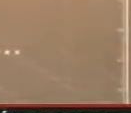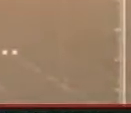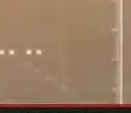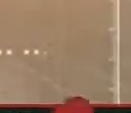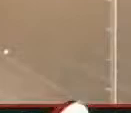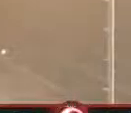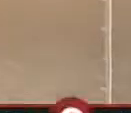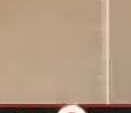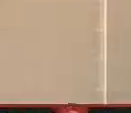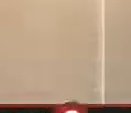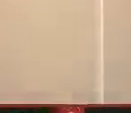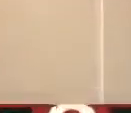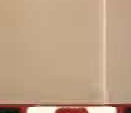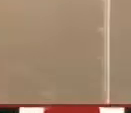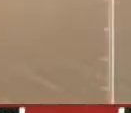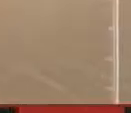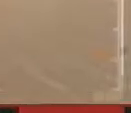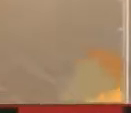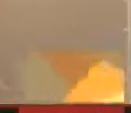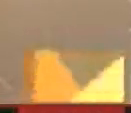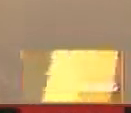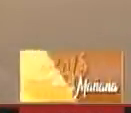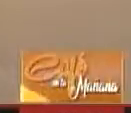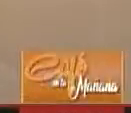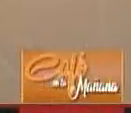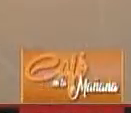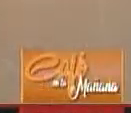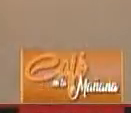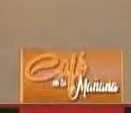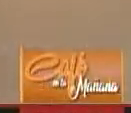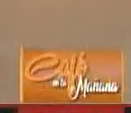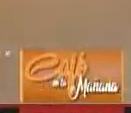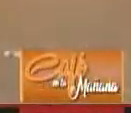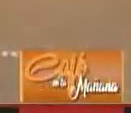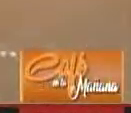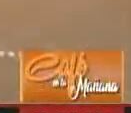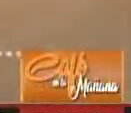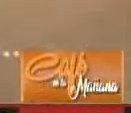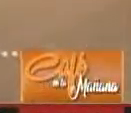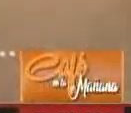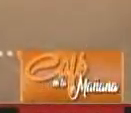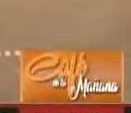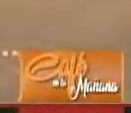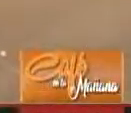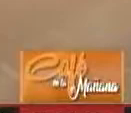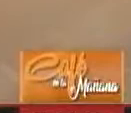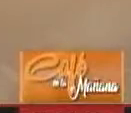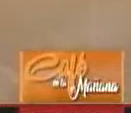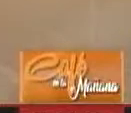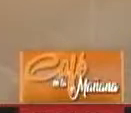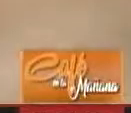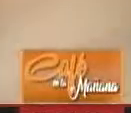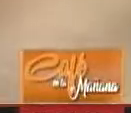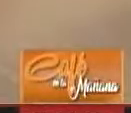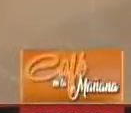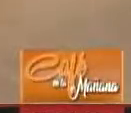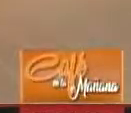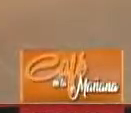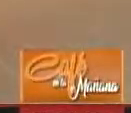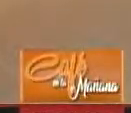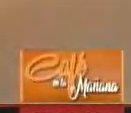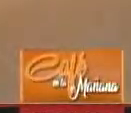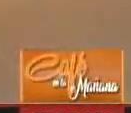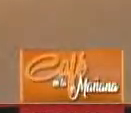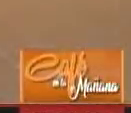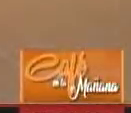convocatoria al primer Festival Nacional de Pesebres para visibilizar la hermosura de la diversidad cultural venezolana expresada